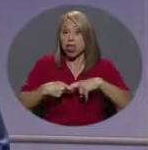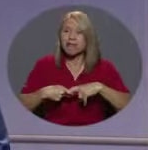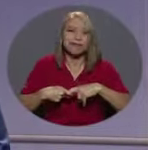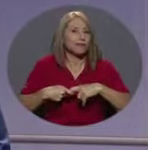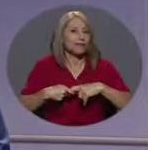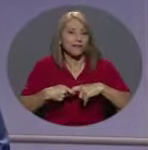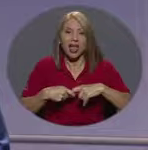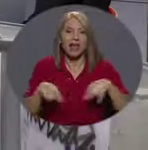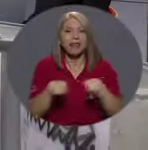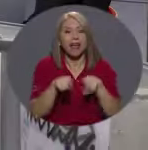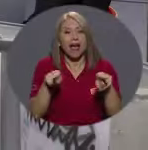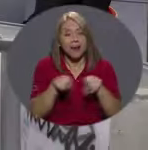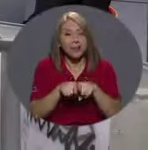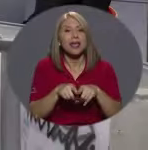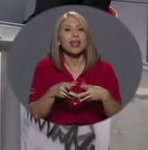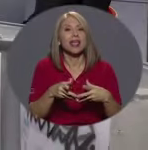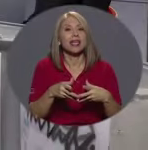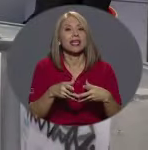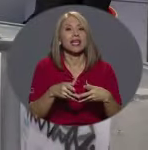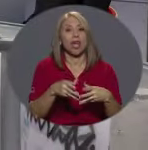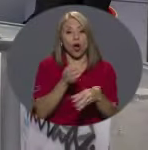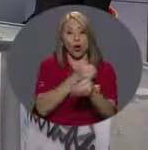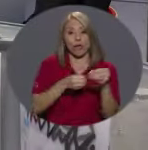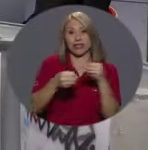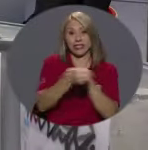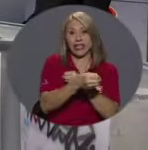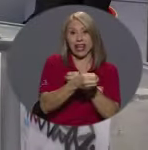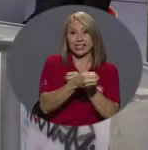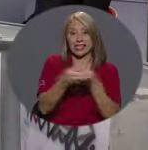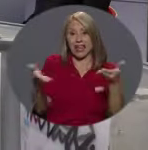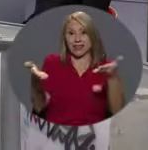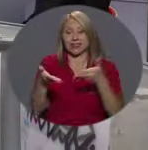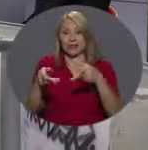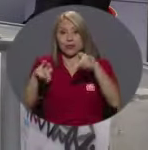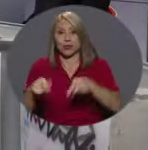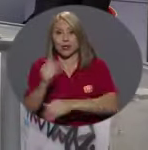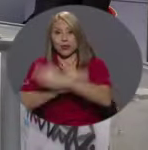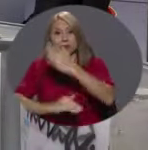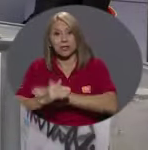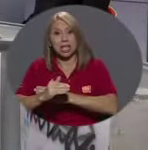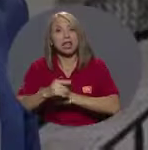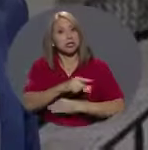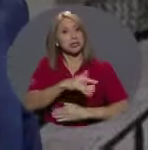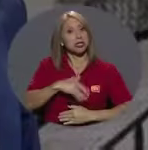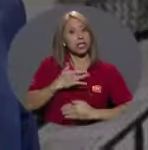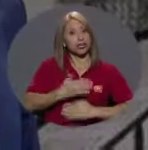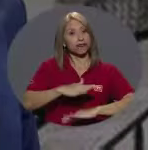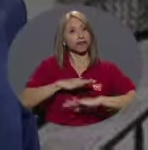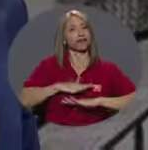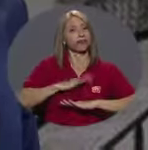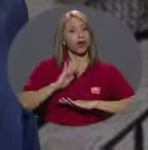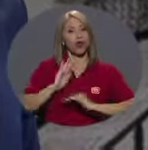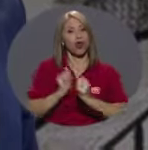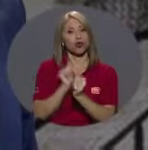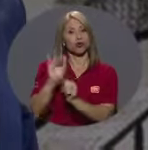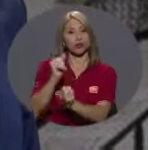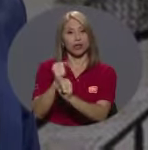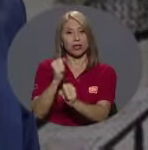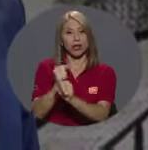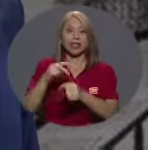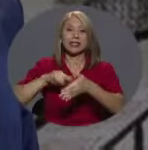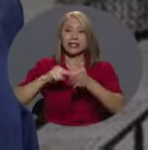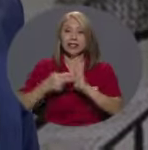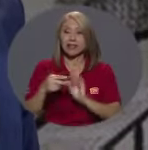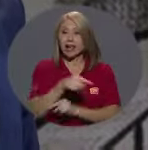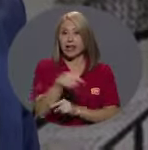sino también las instancias que han recibido esas personas se han mostrado muy satisfechas con su desempeño. Eso quiere decir